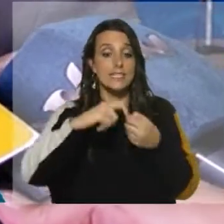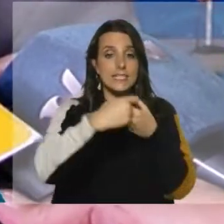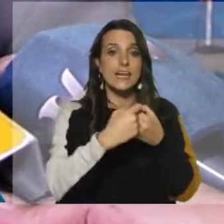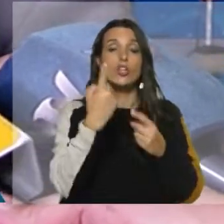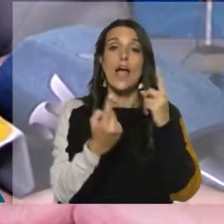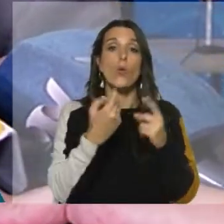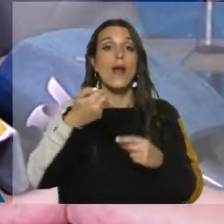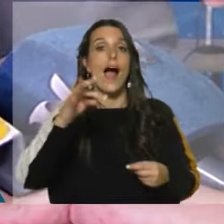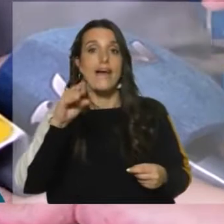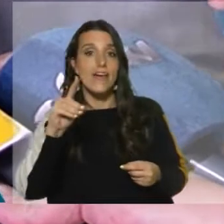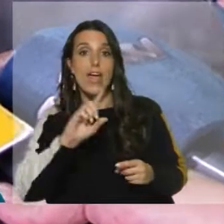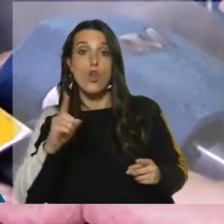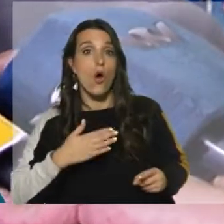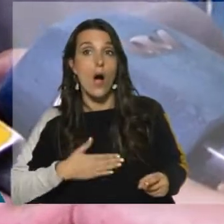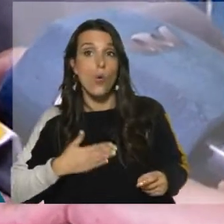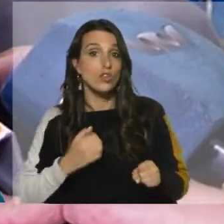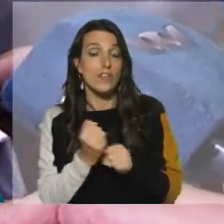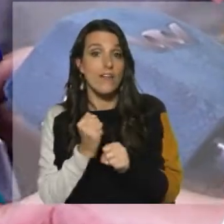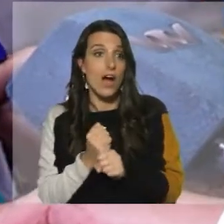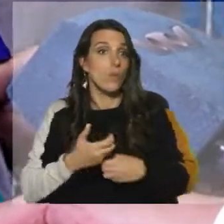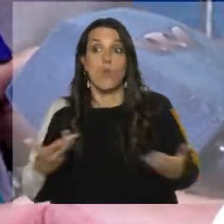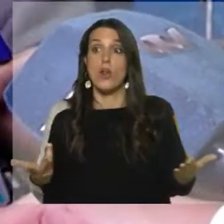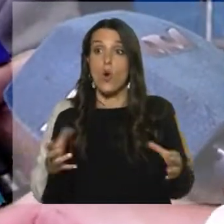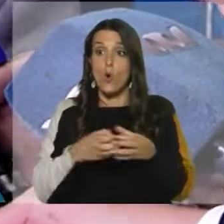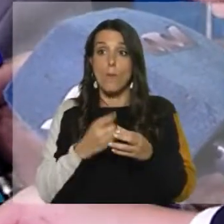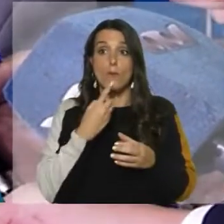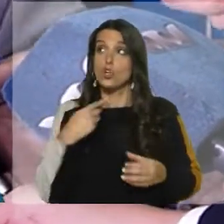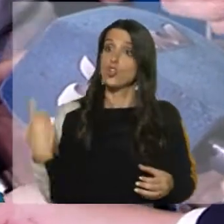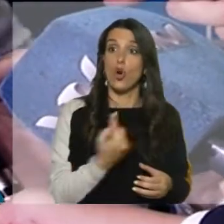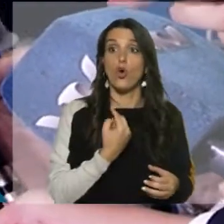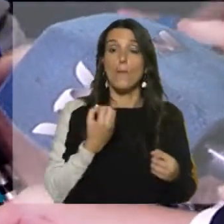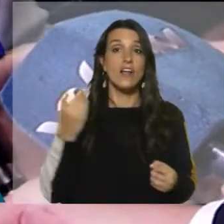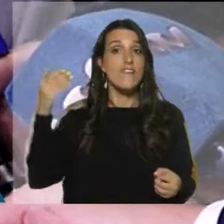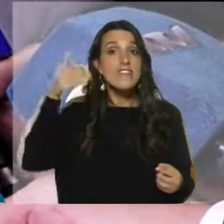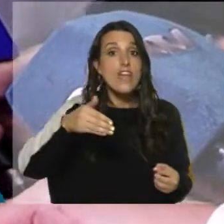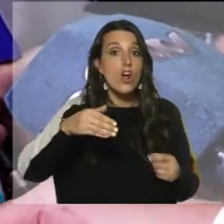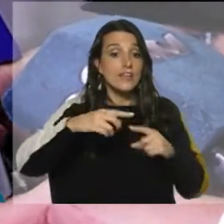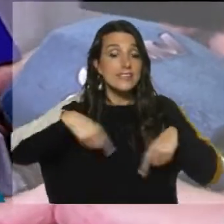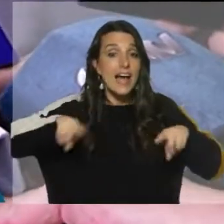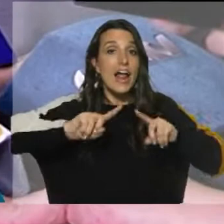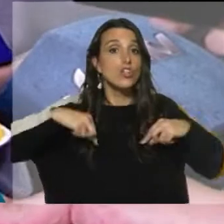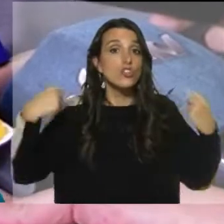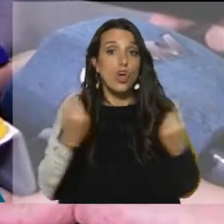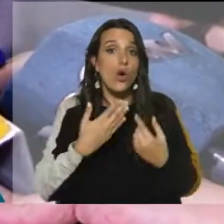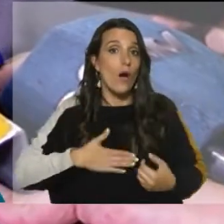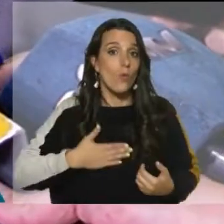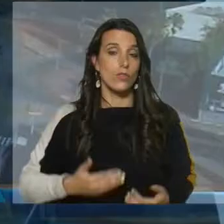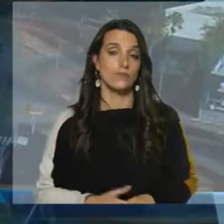algunas ATD no están de acuerdo de trabajar por competencia. Bueno, los partidos políticos todos, porque vinieron a esta sala, nos reunimos y todos estuvieron de